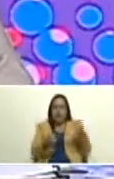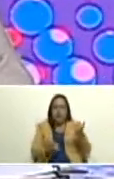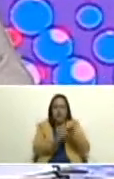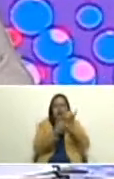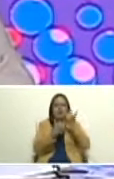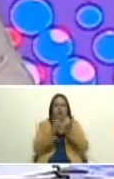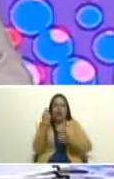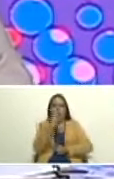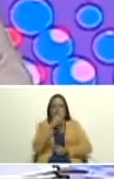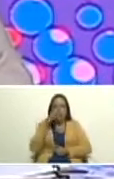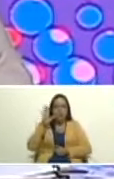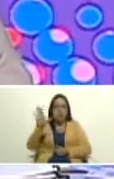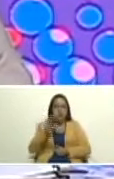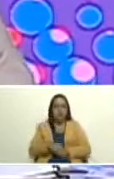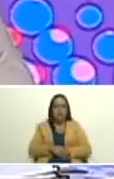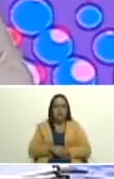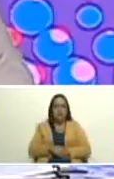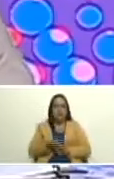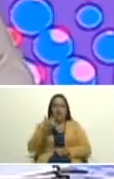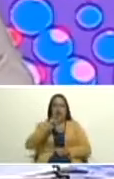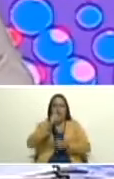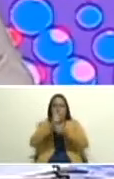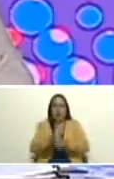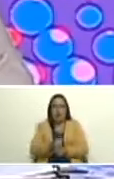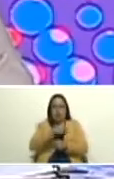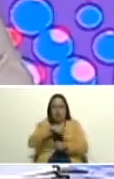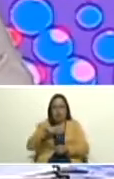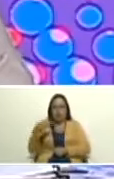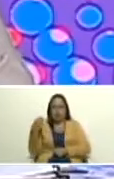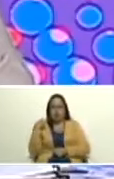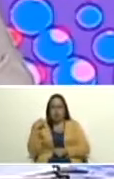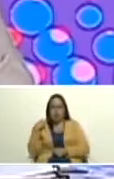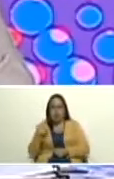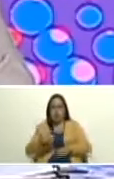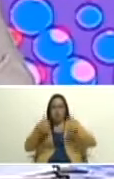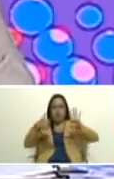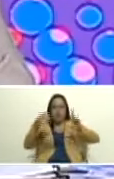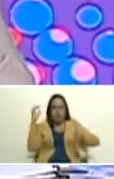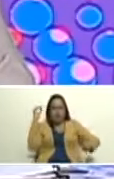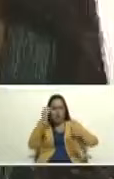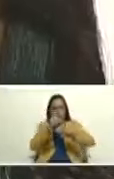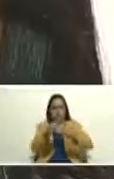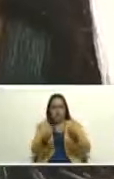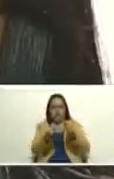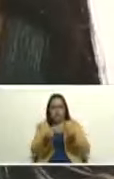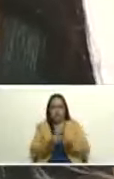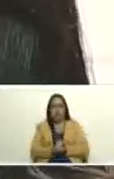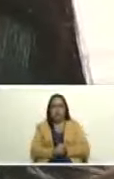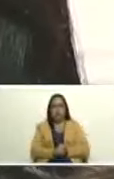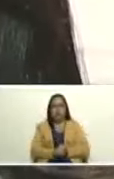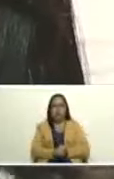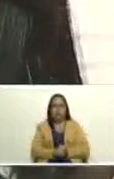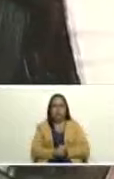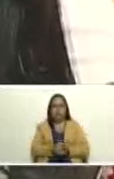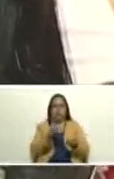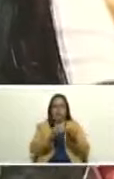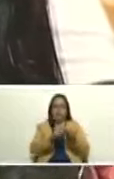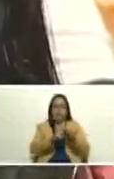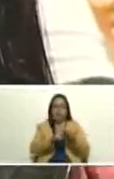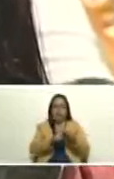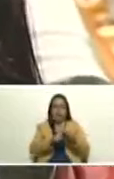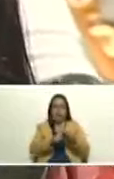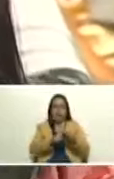de compromiso, y están esperando por nosotros? Y los 6 vértices, en el registro